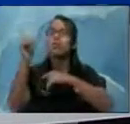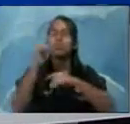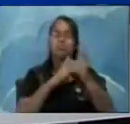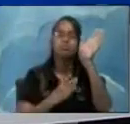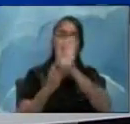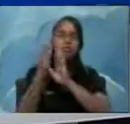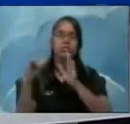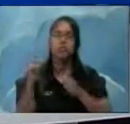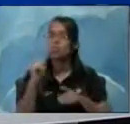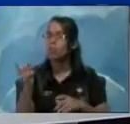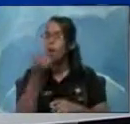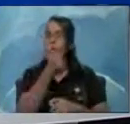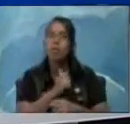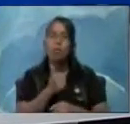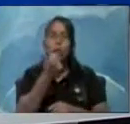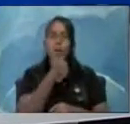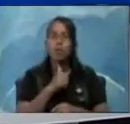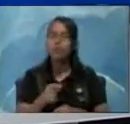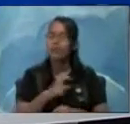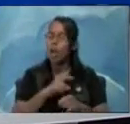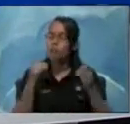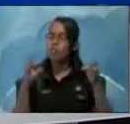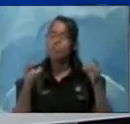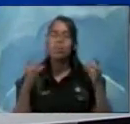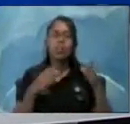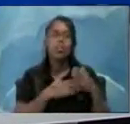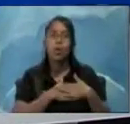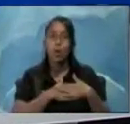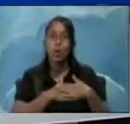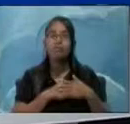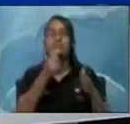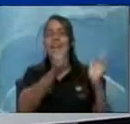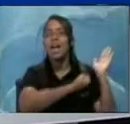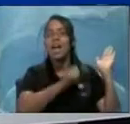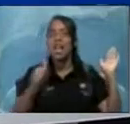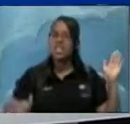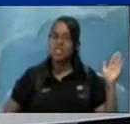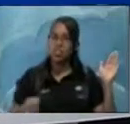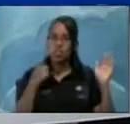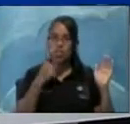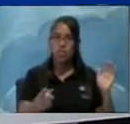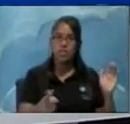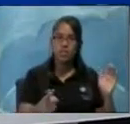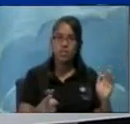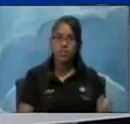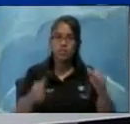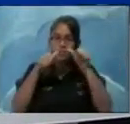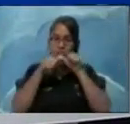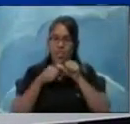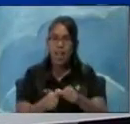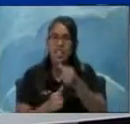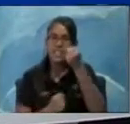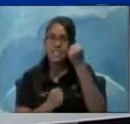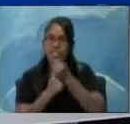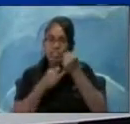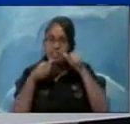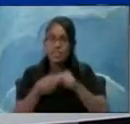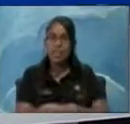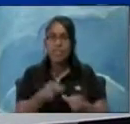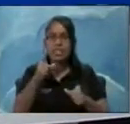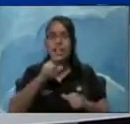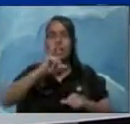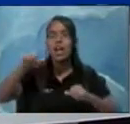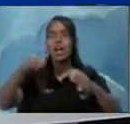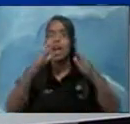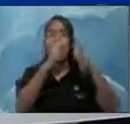espalda no aguantaron la Mecha el señor dijo asent en Jerusalén hasta